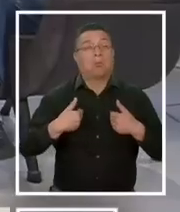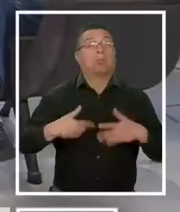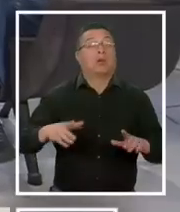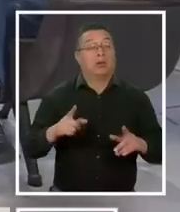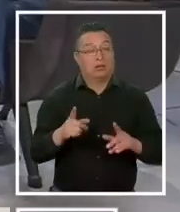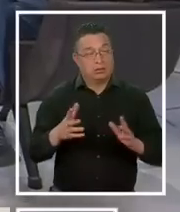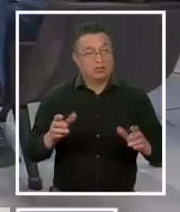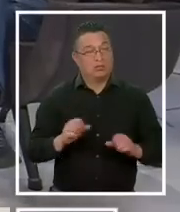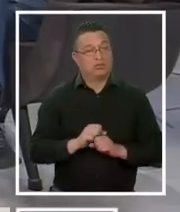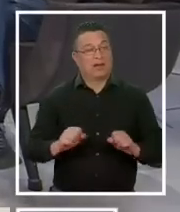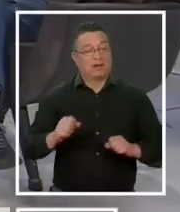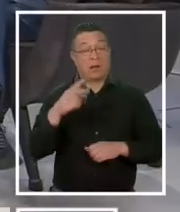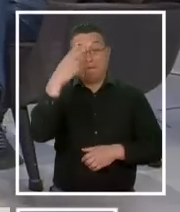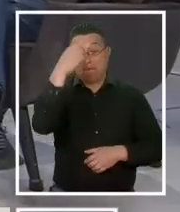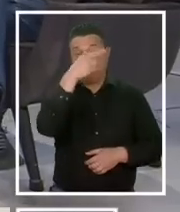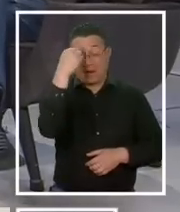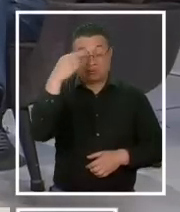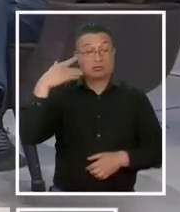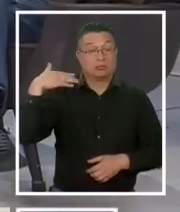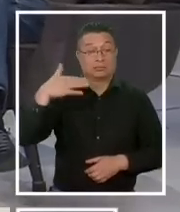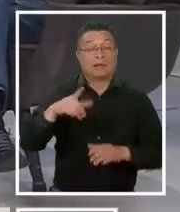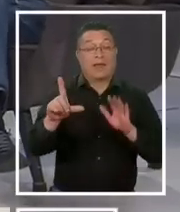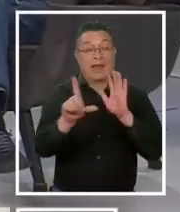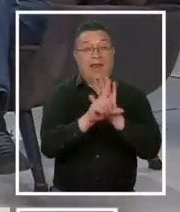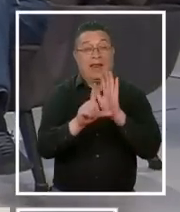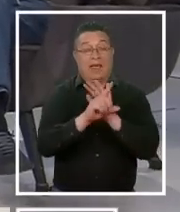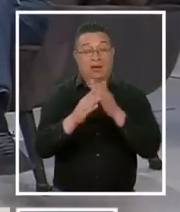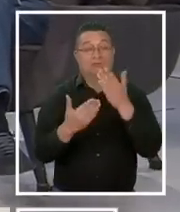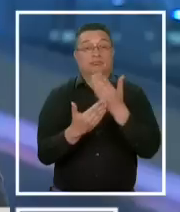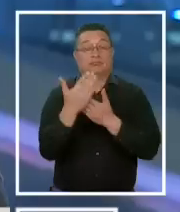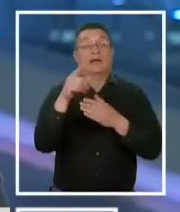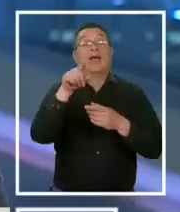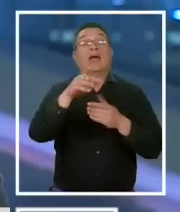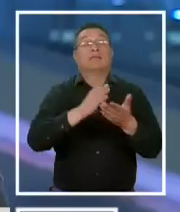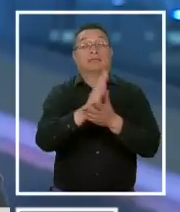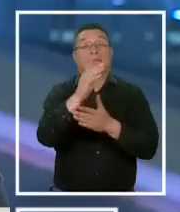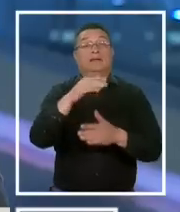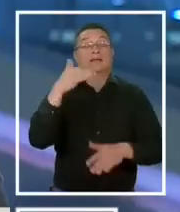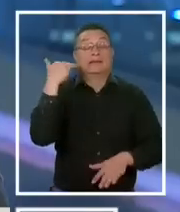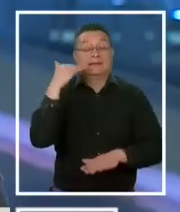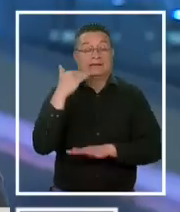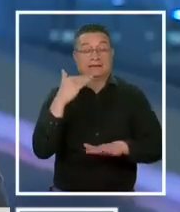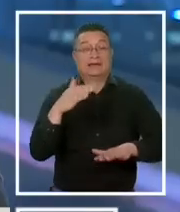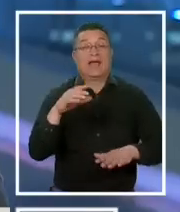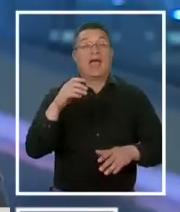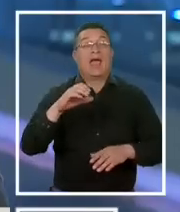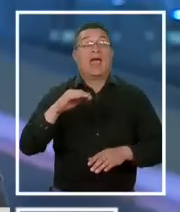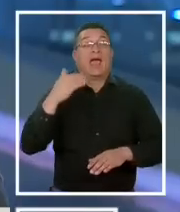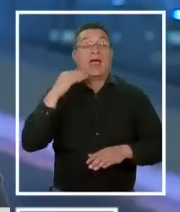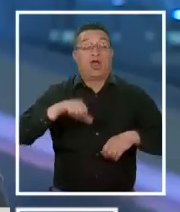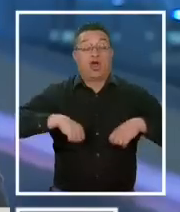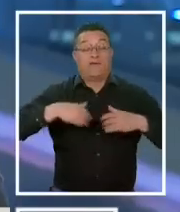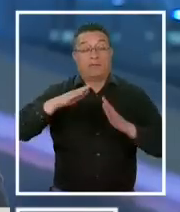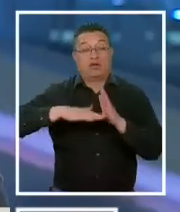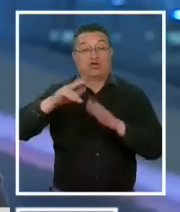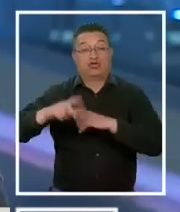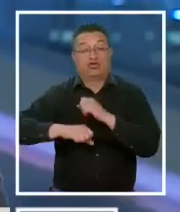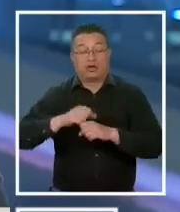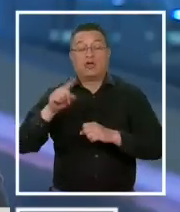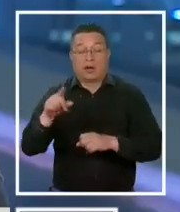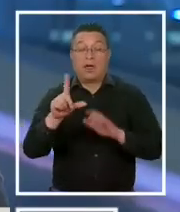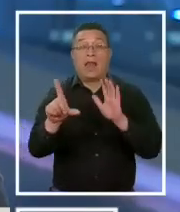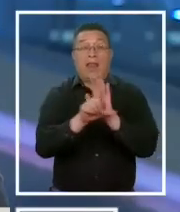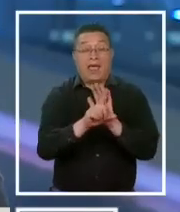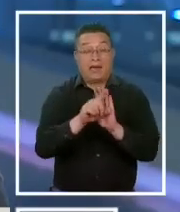analizar en Chile desde marzo existe la ley de que crea el sistema de garantías de la niñez y la adolescencia que es la 21,430 Y